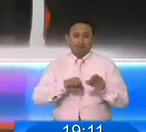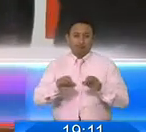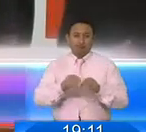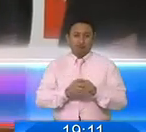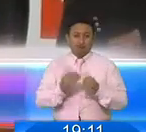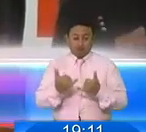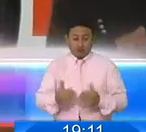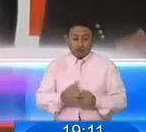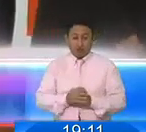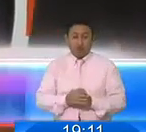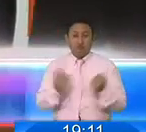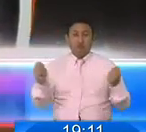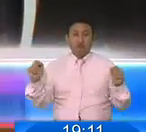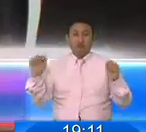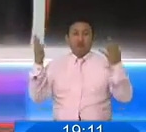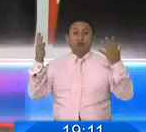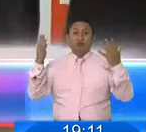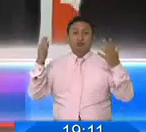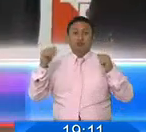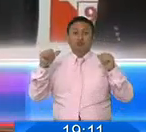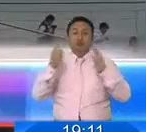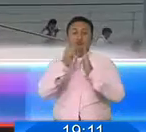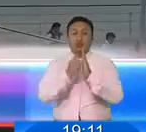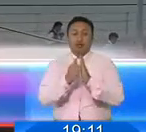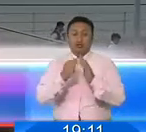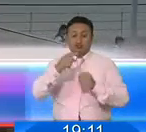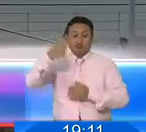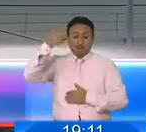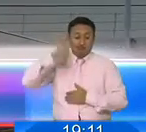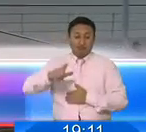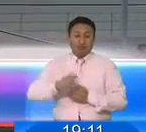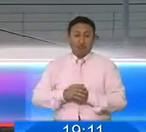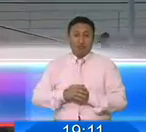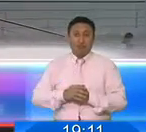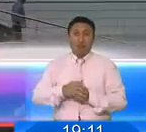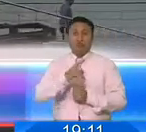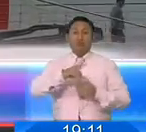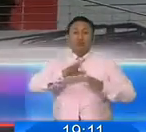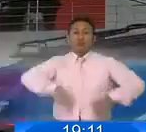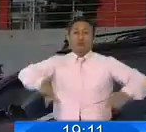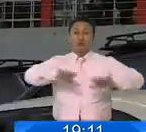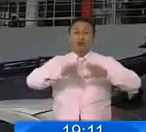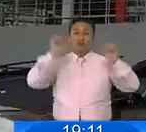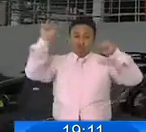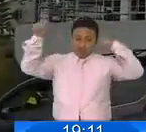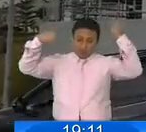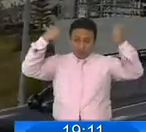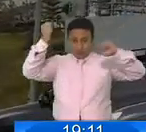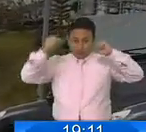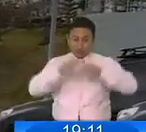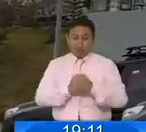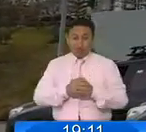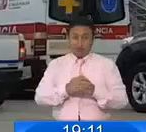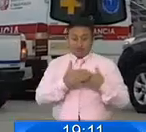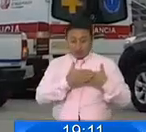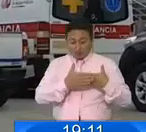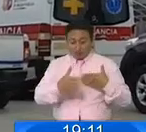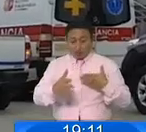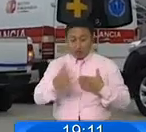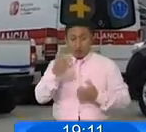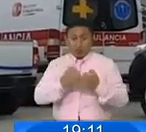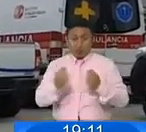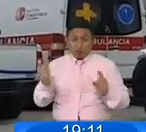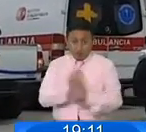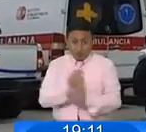para el festival de artes vivas que se da en loja en horarios de atención de centros nocturnos evitando que en estos días se generen actos